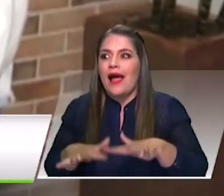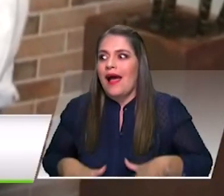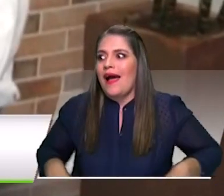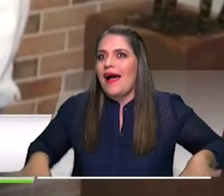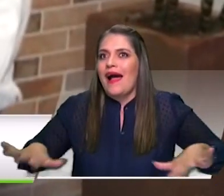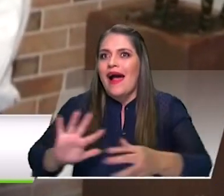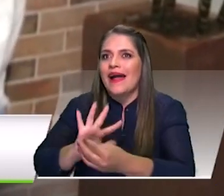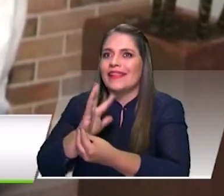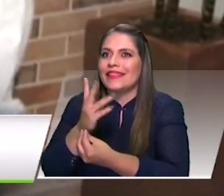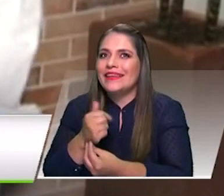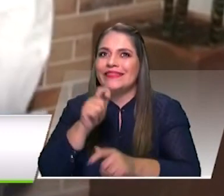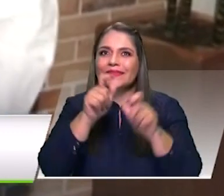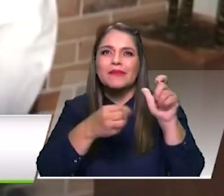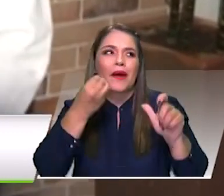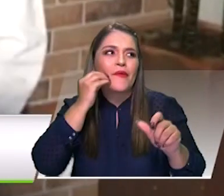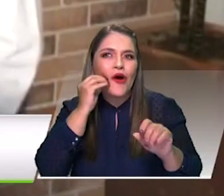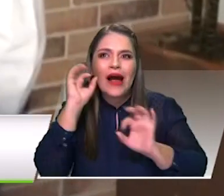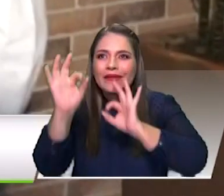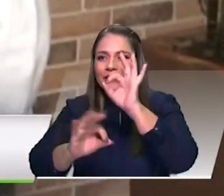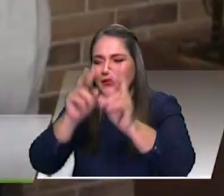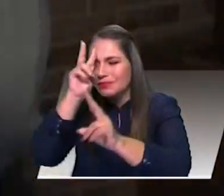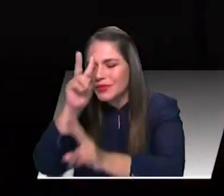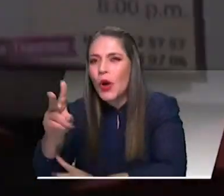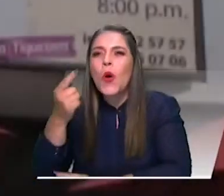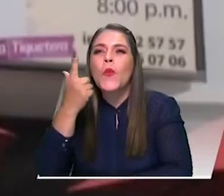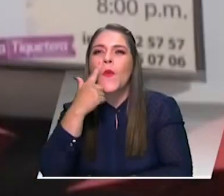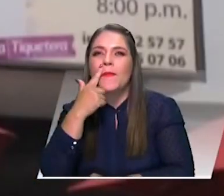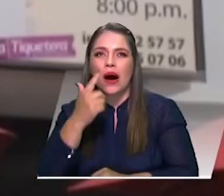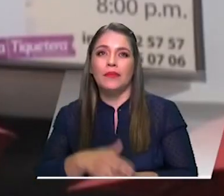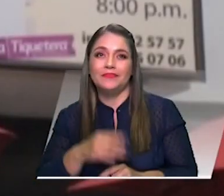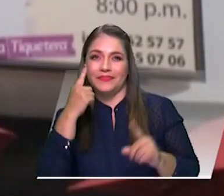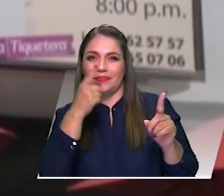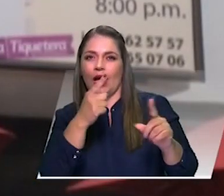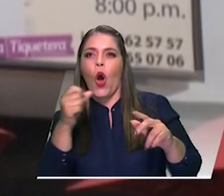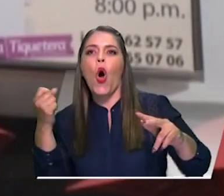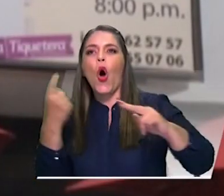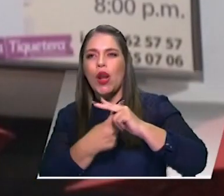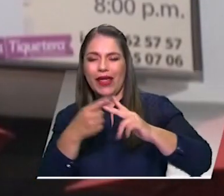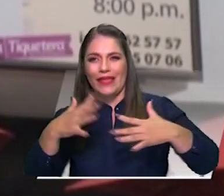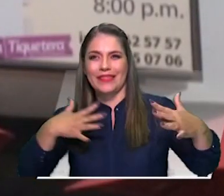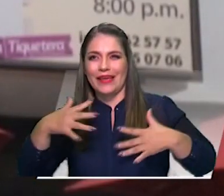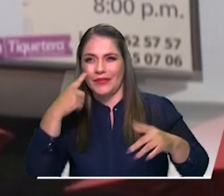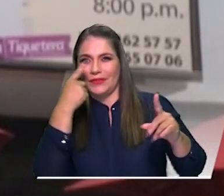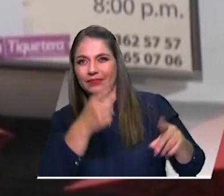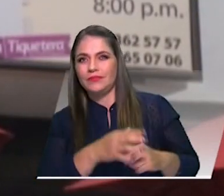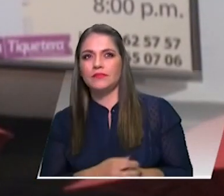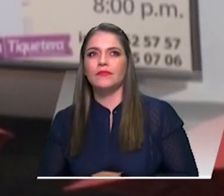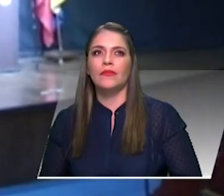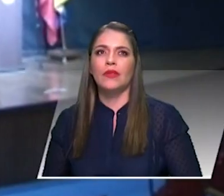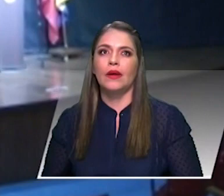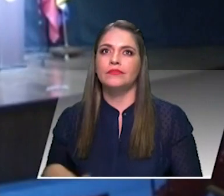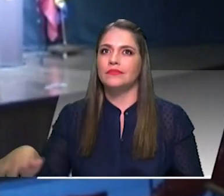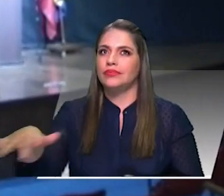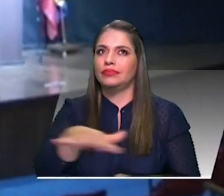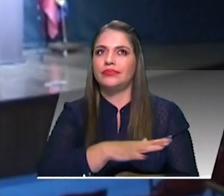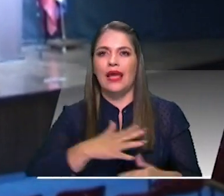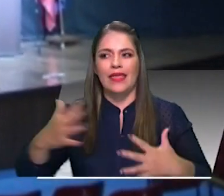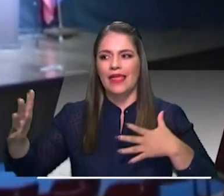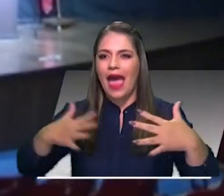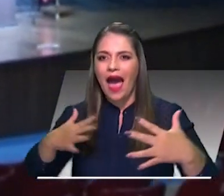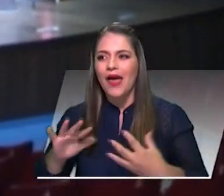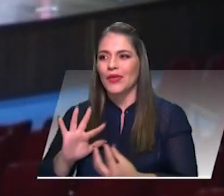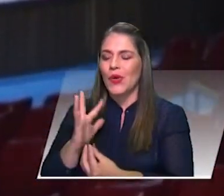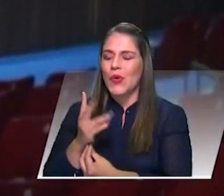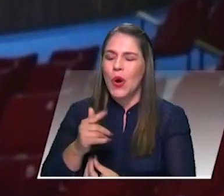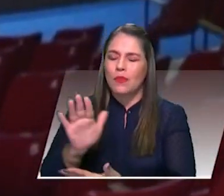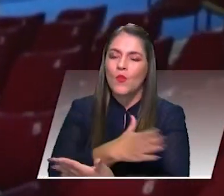artistas, adultos mayores y rendir un homenaje a su padre. Con este objetivo nació la Casa de Crisanto, un centro de espectáculos teatrales y musicales que